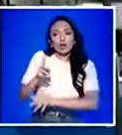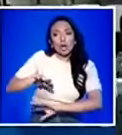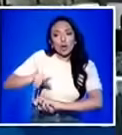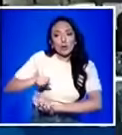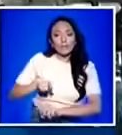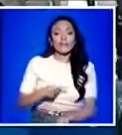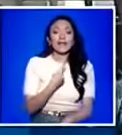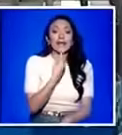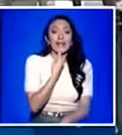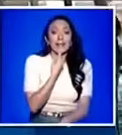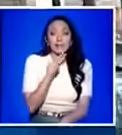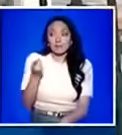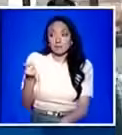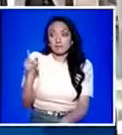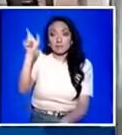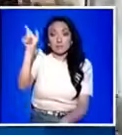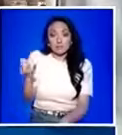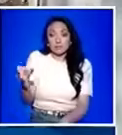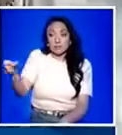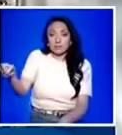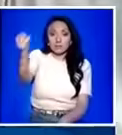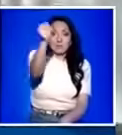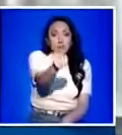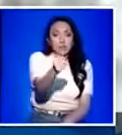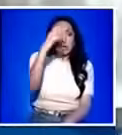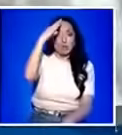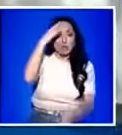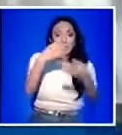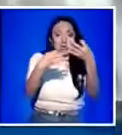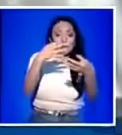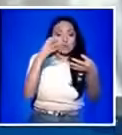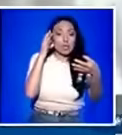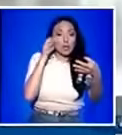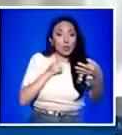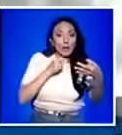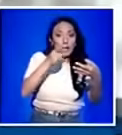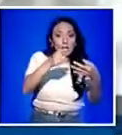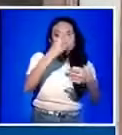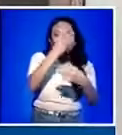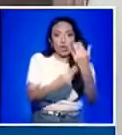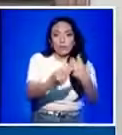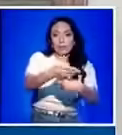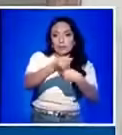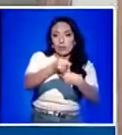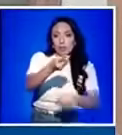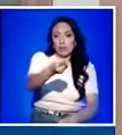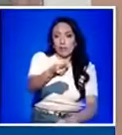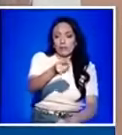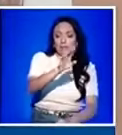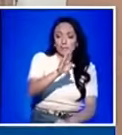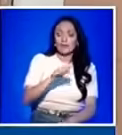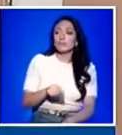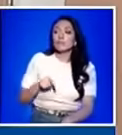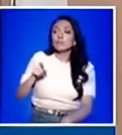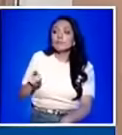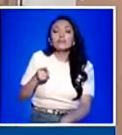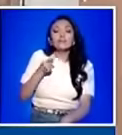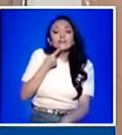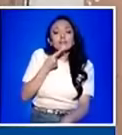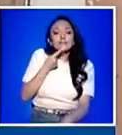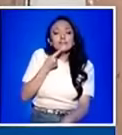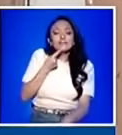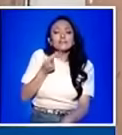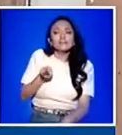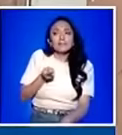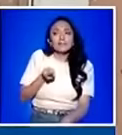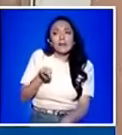que Barreiro Abad sea trasladado a la Policía Judicial en Cuenca, en donde se reforzó la seguridad. El delito de oferta de realizar tráfico de influencias